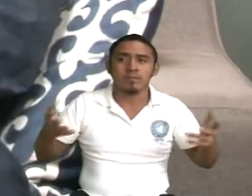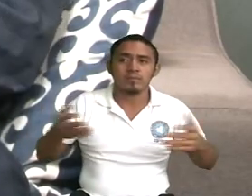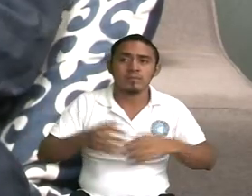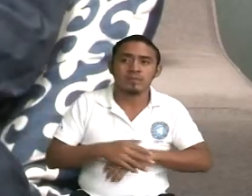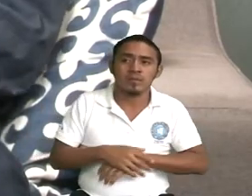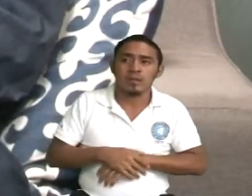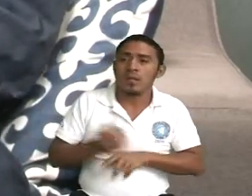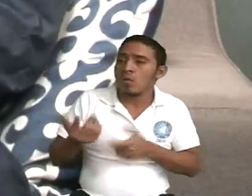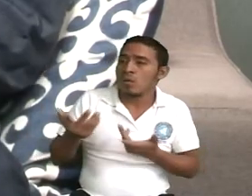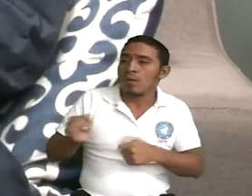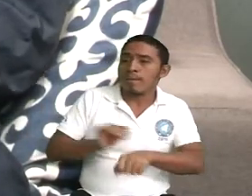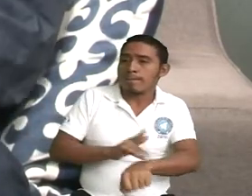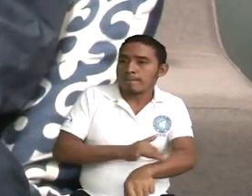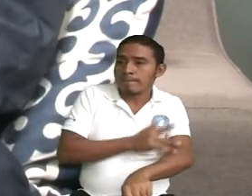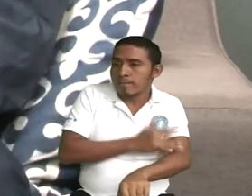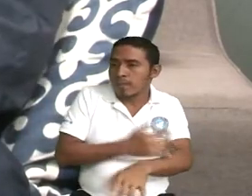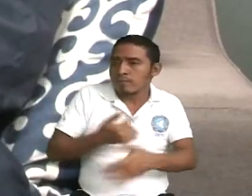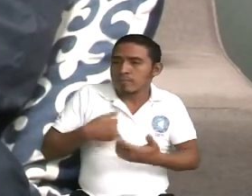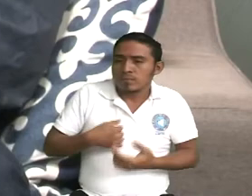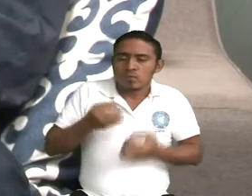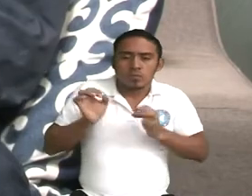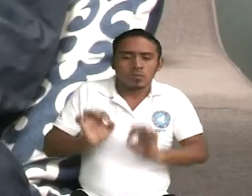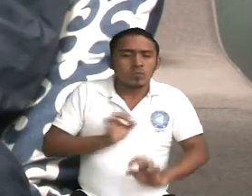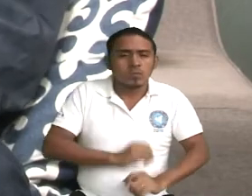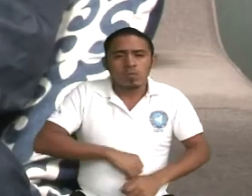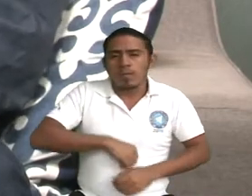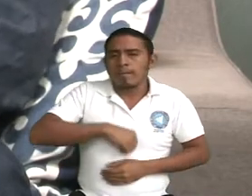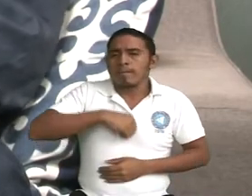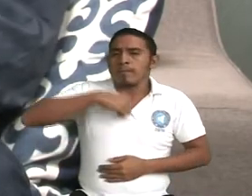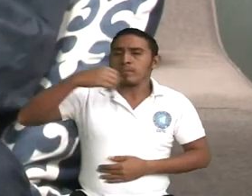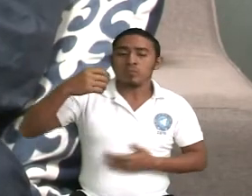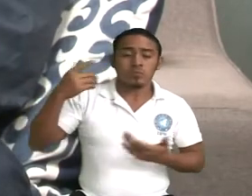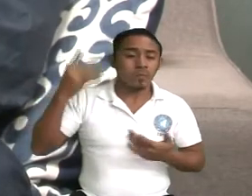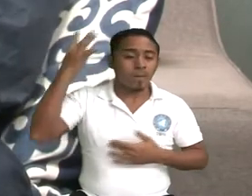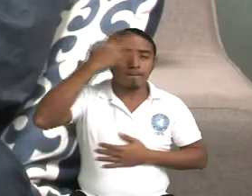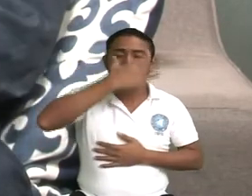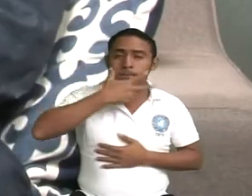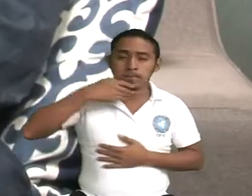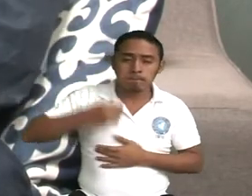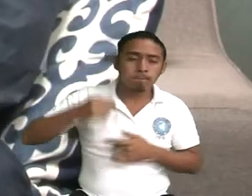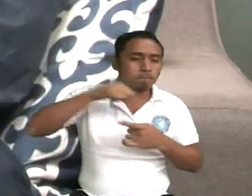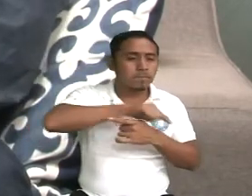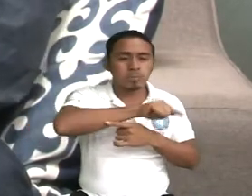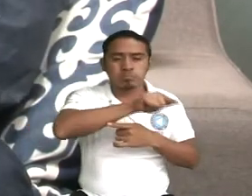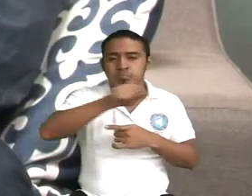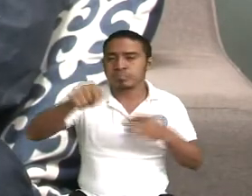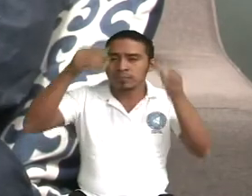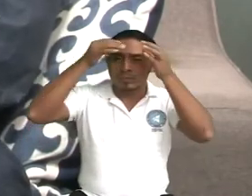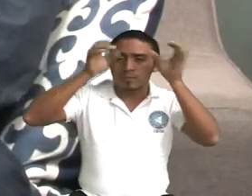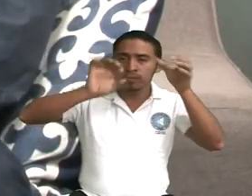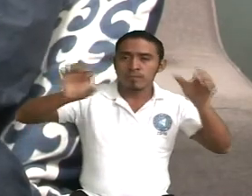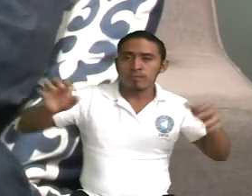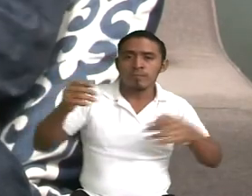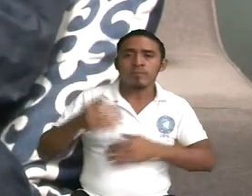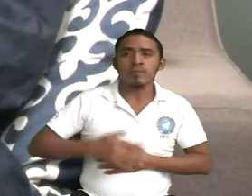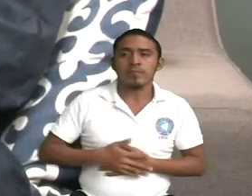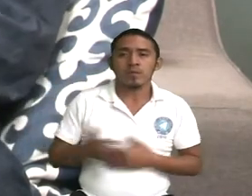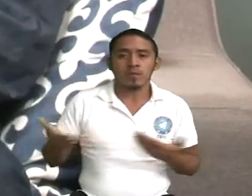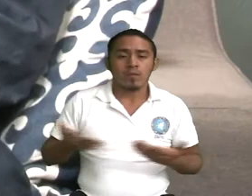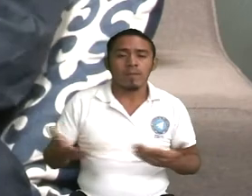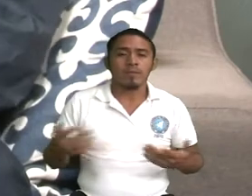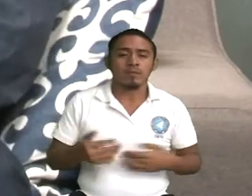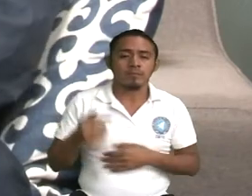Y que nos hacen sentir orgullosos, ¿verdad?, nuestro país por toda esa belleza, cultura y sobre todo esa